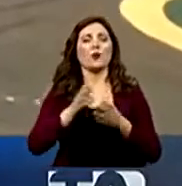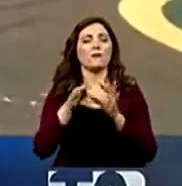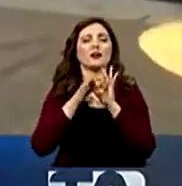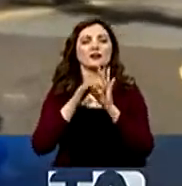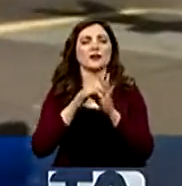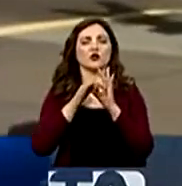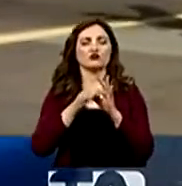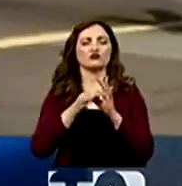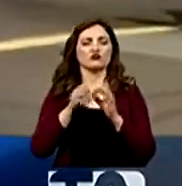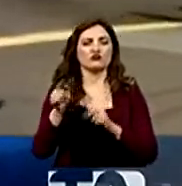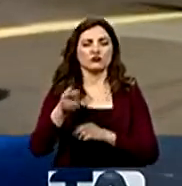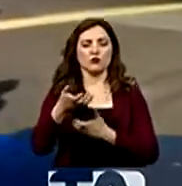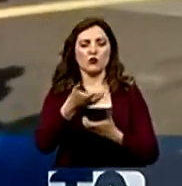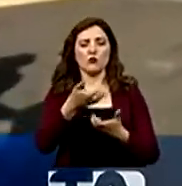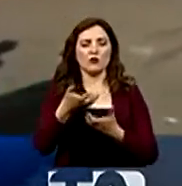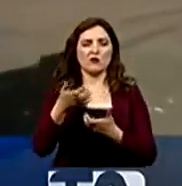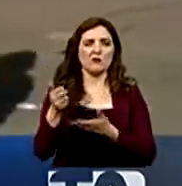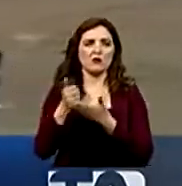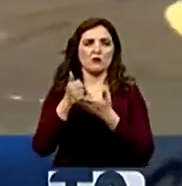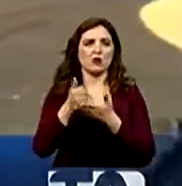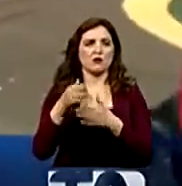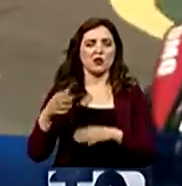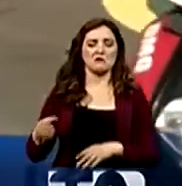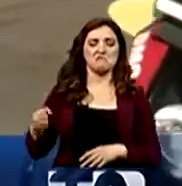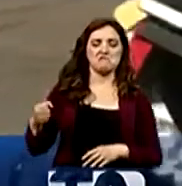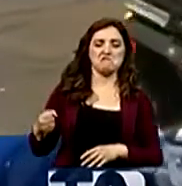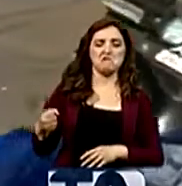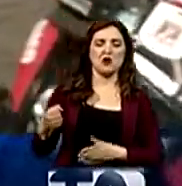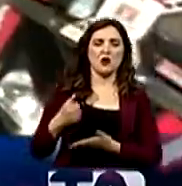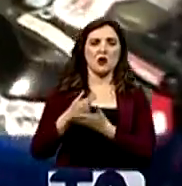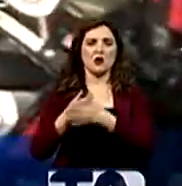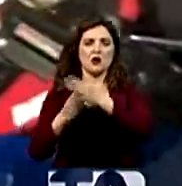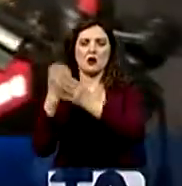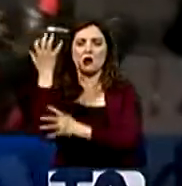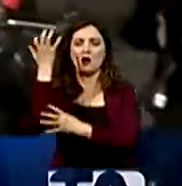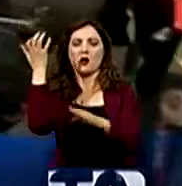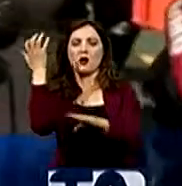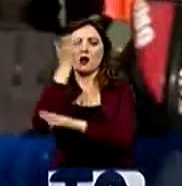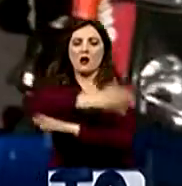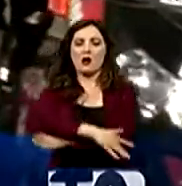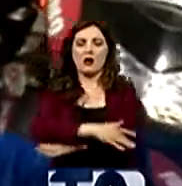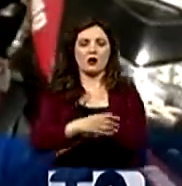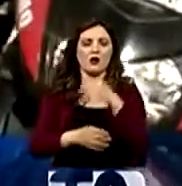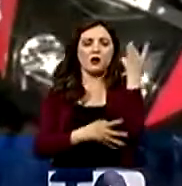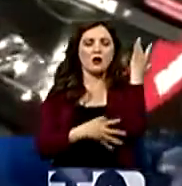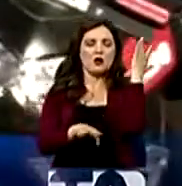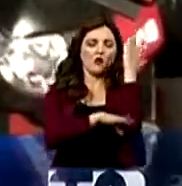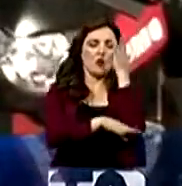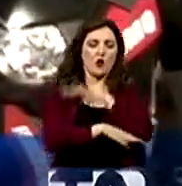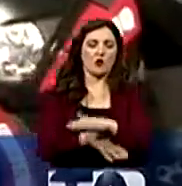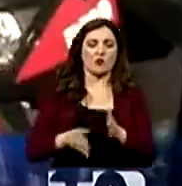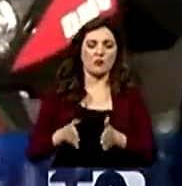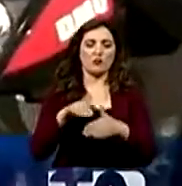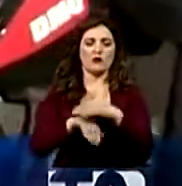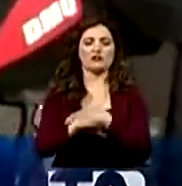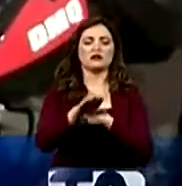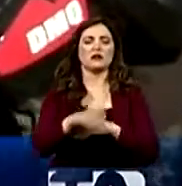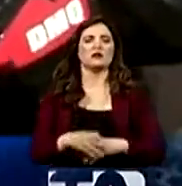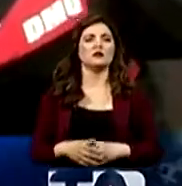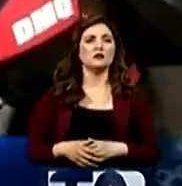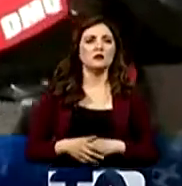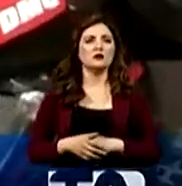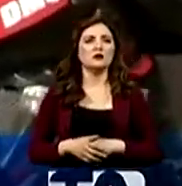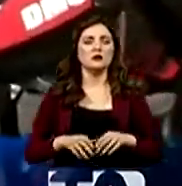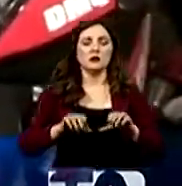cualquier tipo de vegetación. A continuación nosotros vamos a poder visualizar las diferentes tipos de motocicletas que tenemos. Estas están